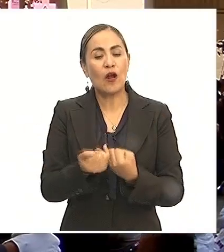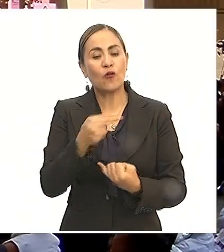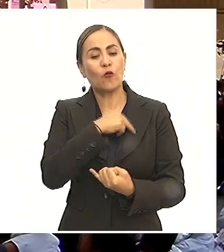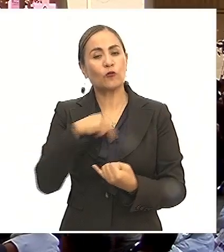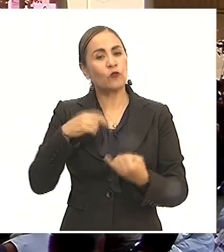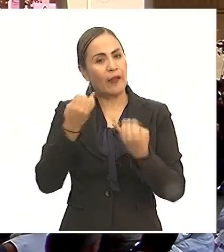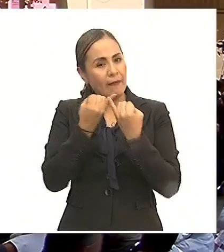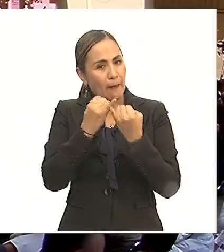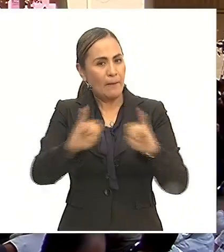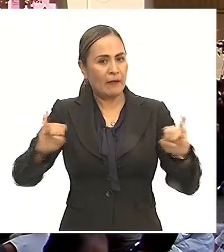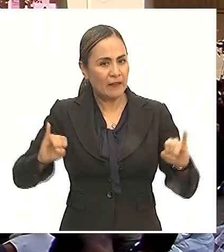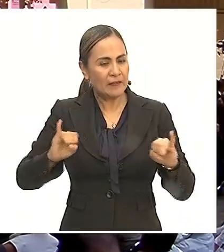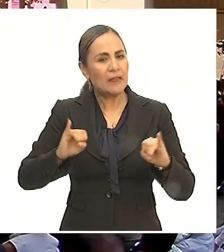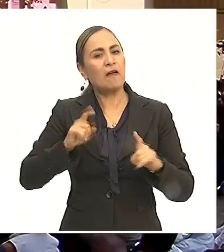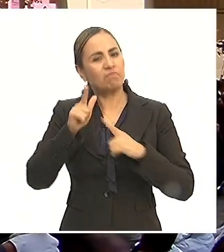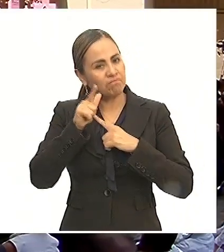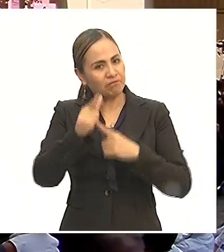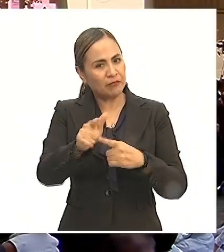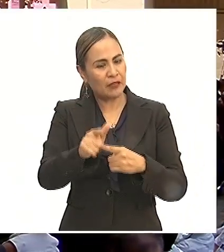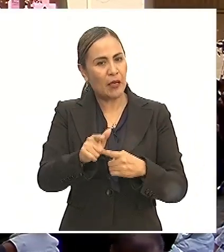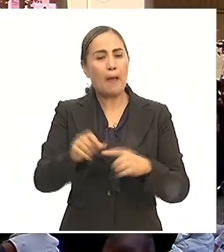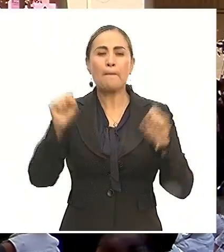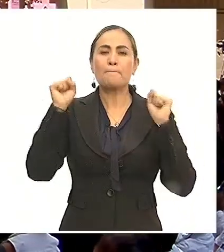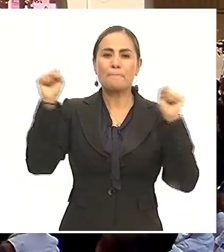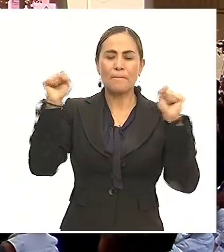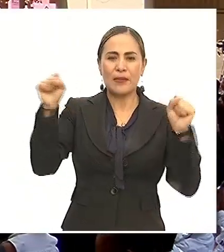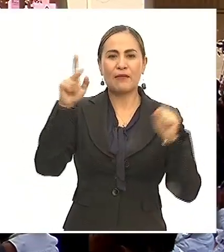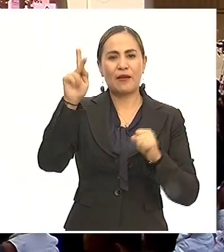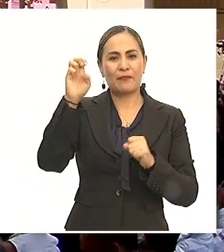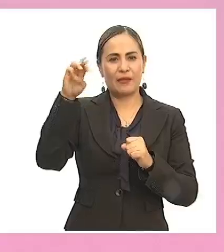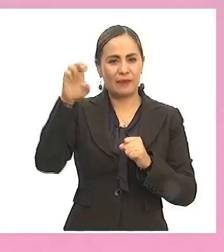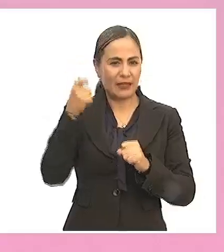soberanía. ¡Que viva Pemex!